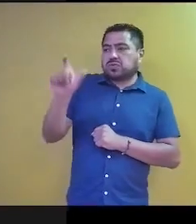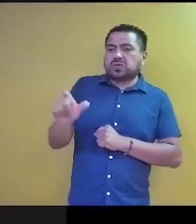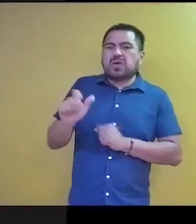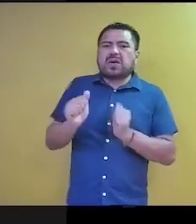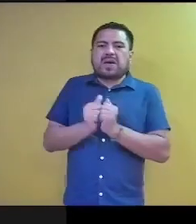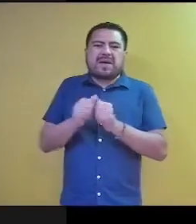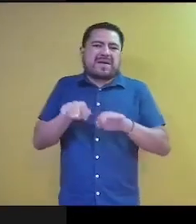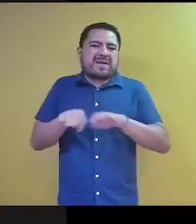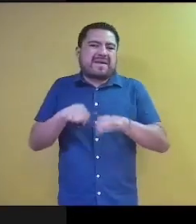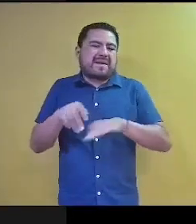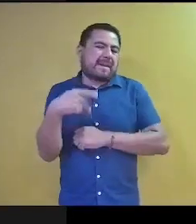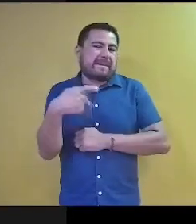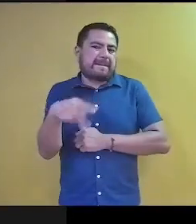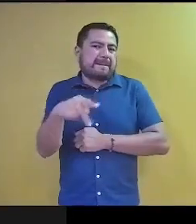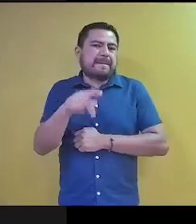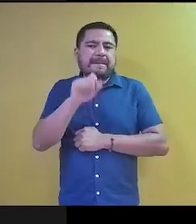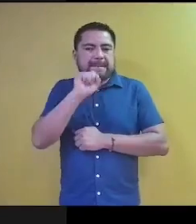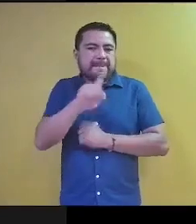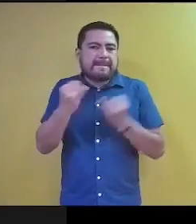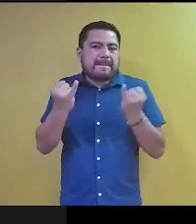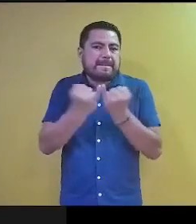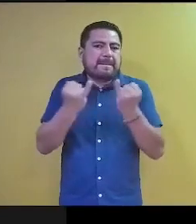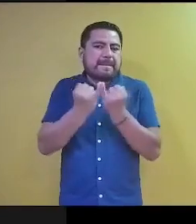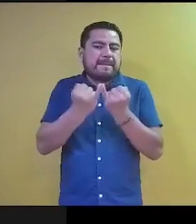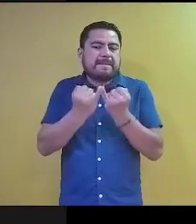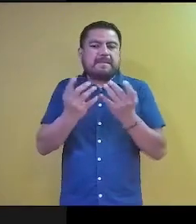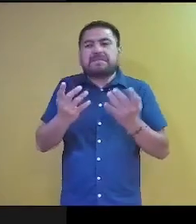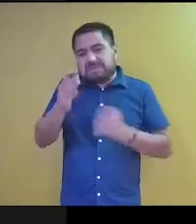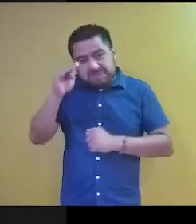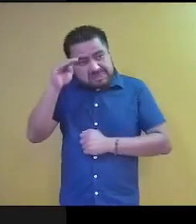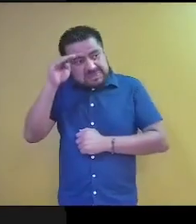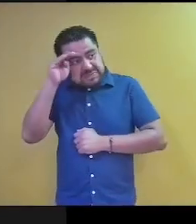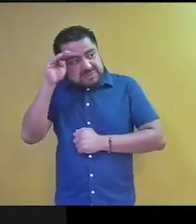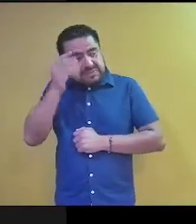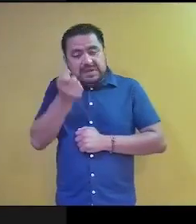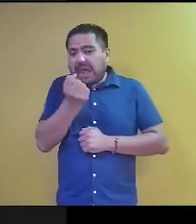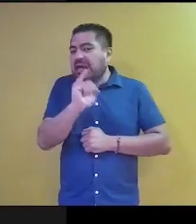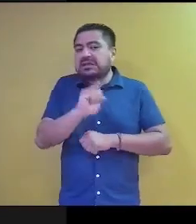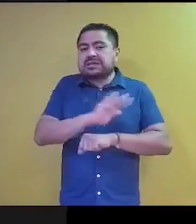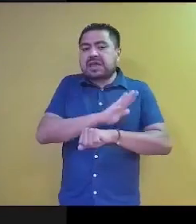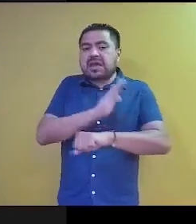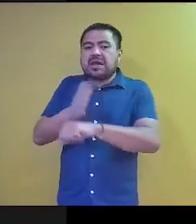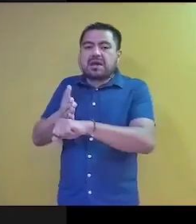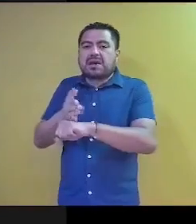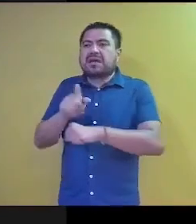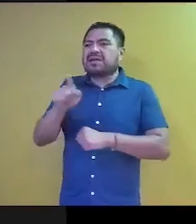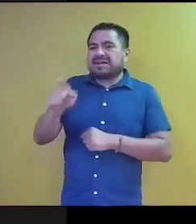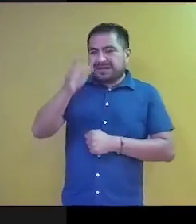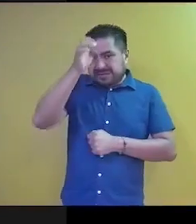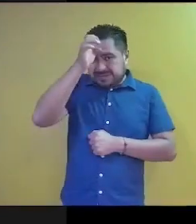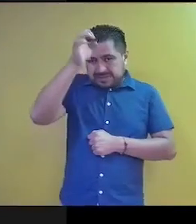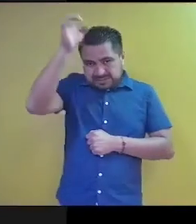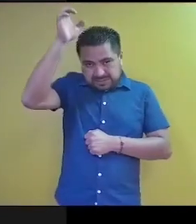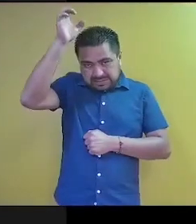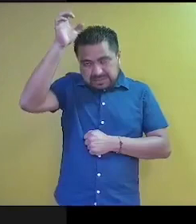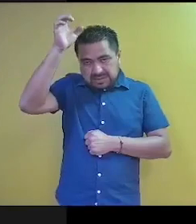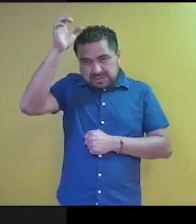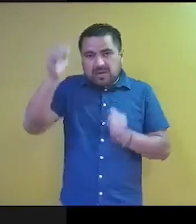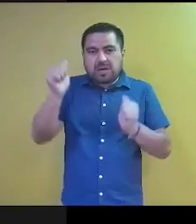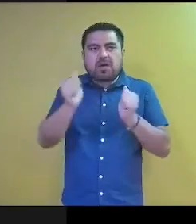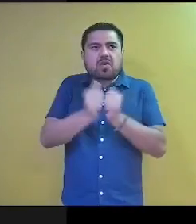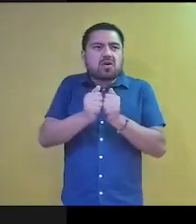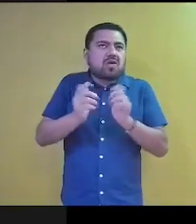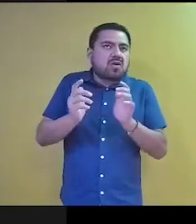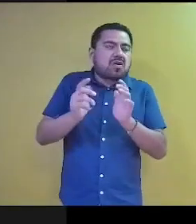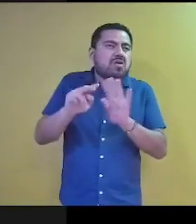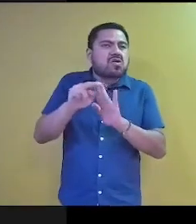sus atribuciones, de considerarlo así, sancionen al denunciado conforme